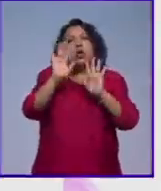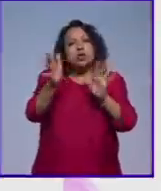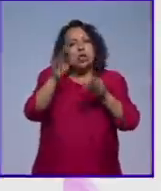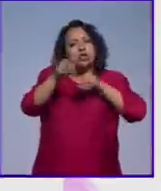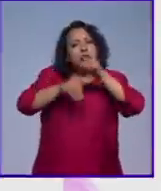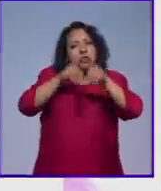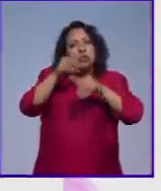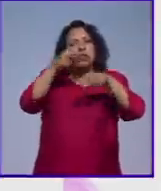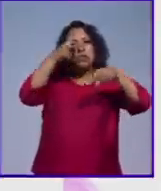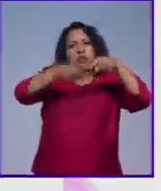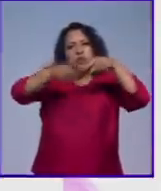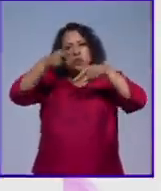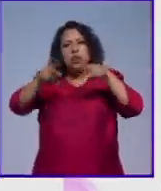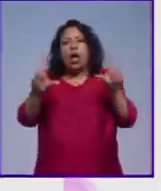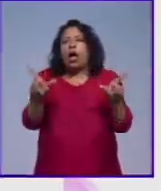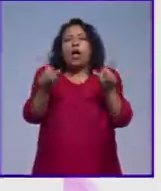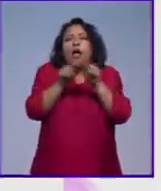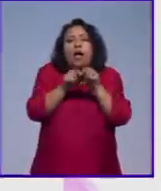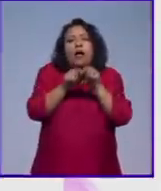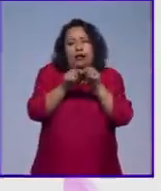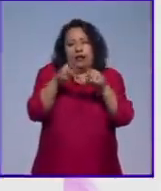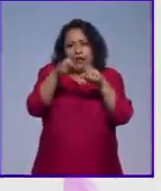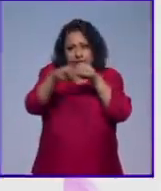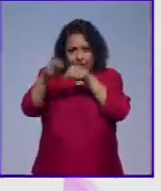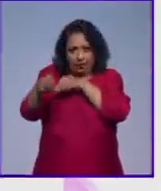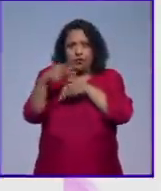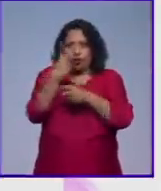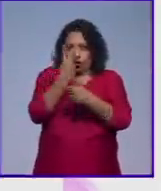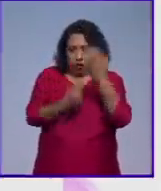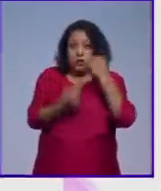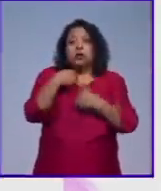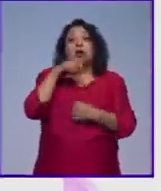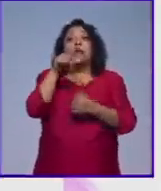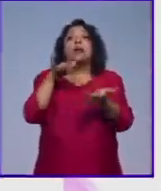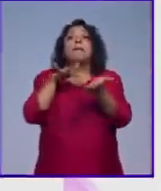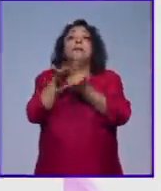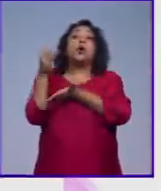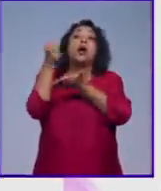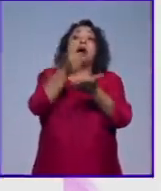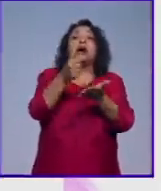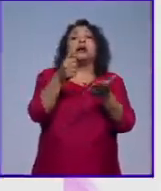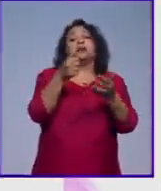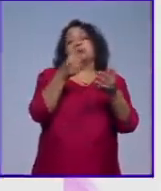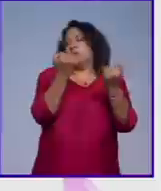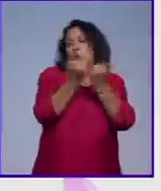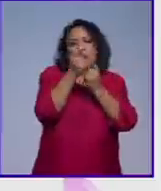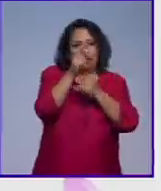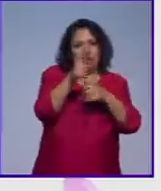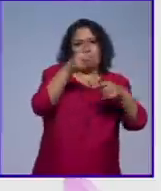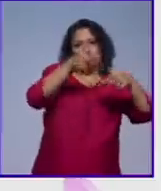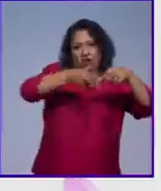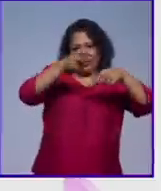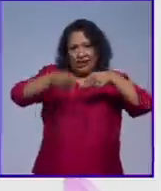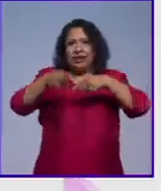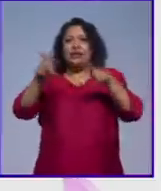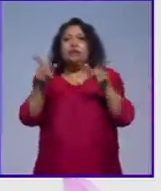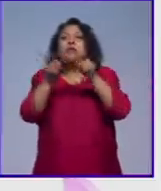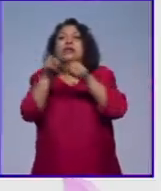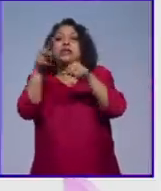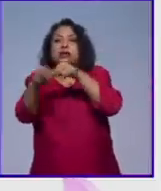series y miniseries y el apoyo a la producción de series y miniseries. Fuera algo